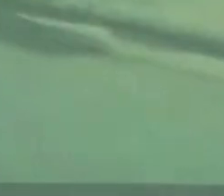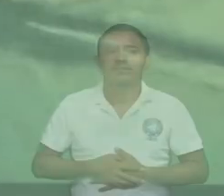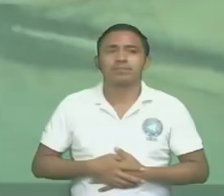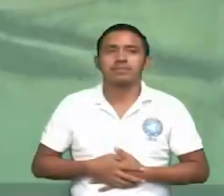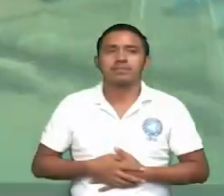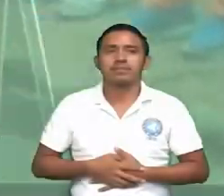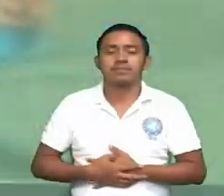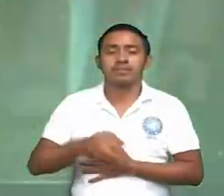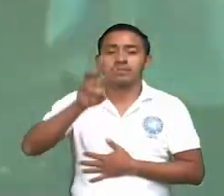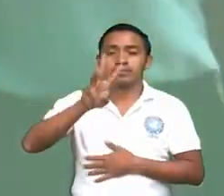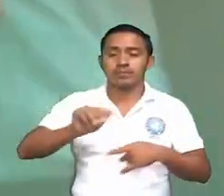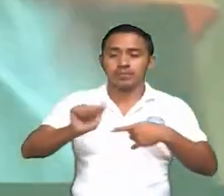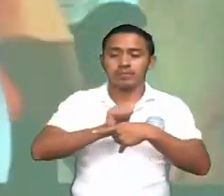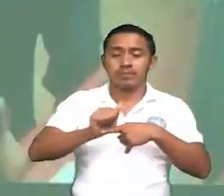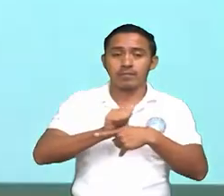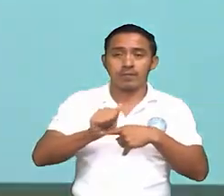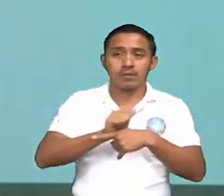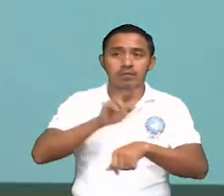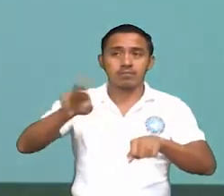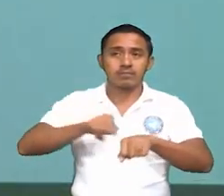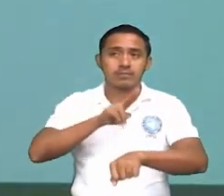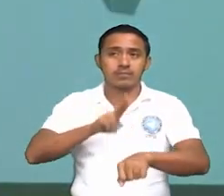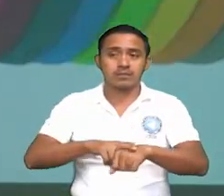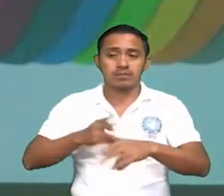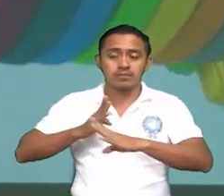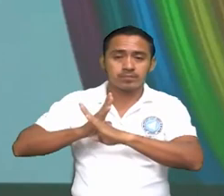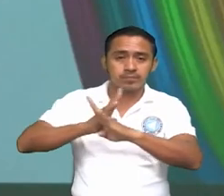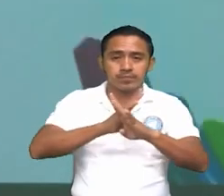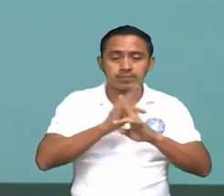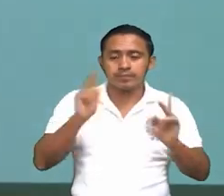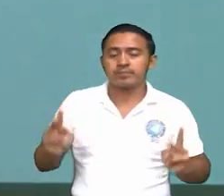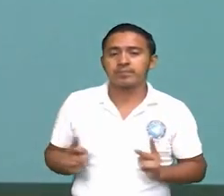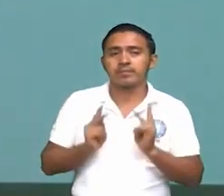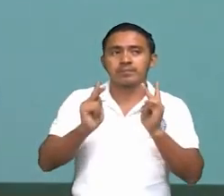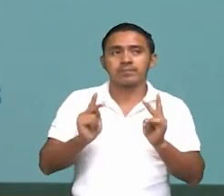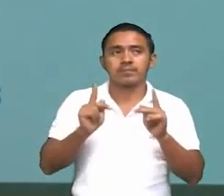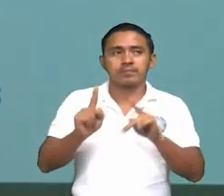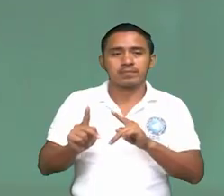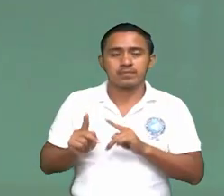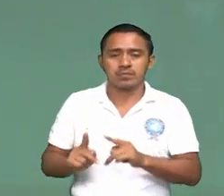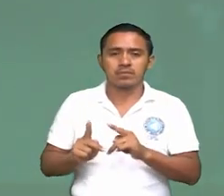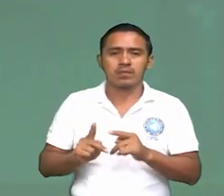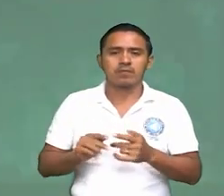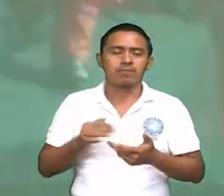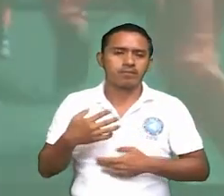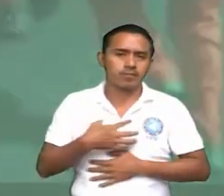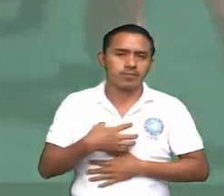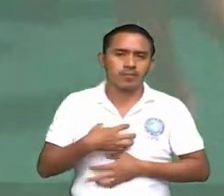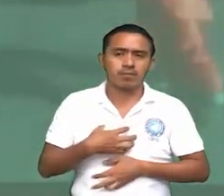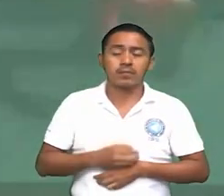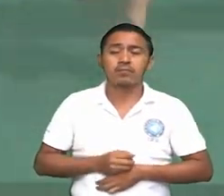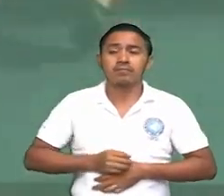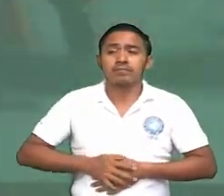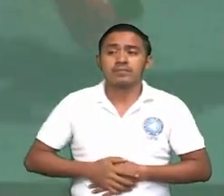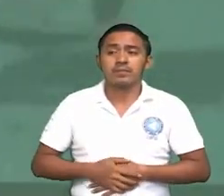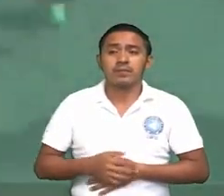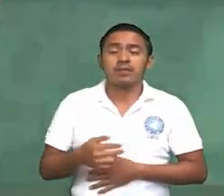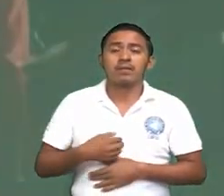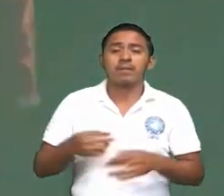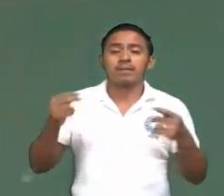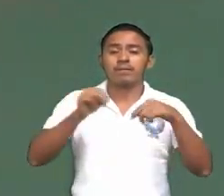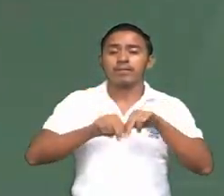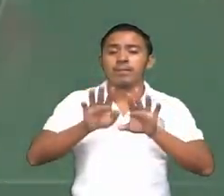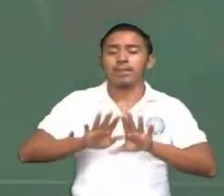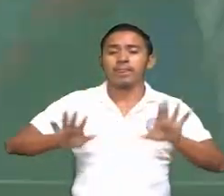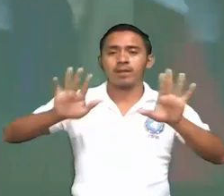Para el tercer ejercicio nacional de preparación y protección de la vida, las instituciones de primera respuesta ante desastres naturales